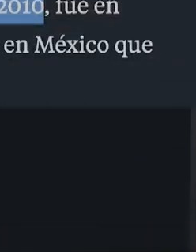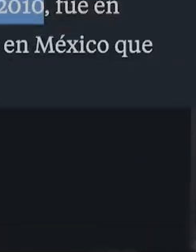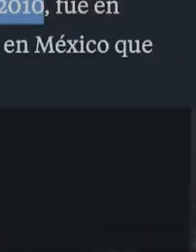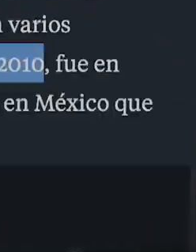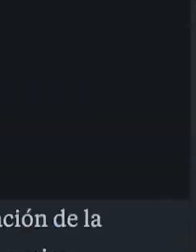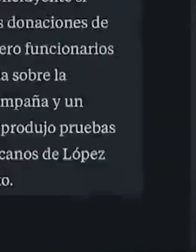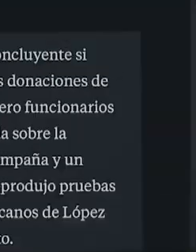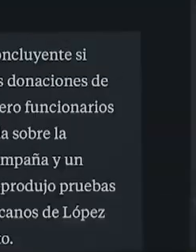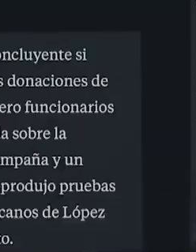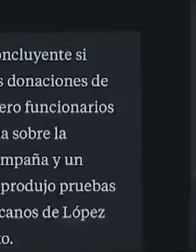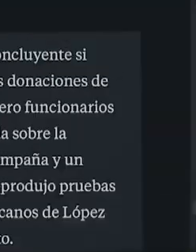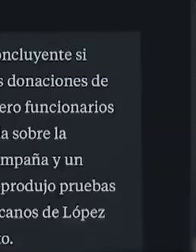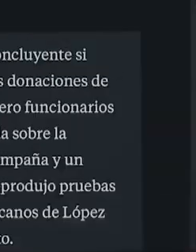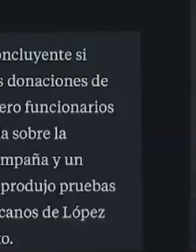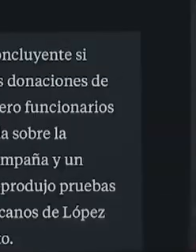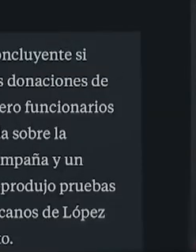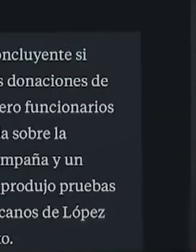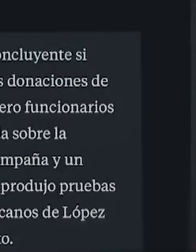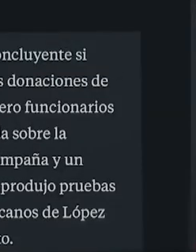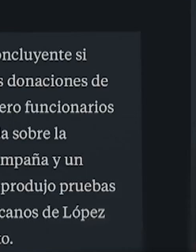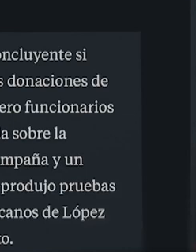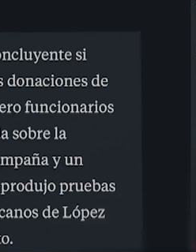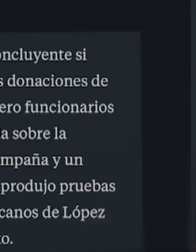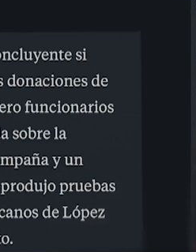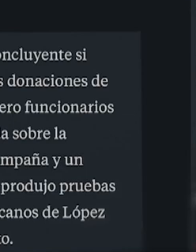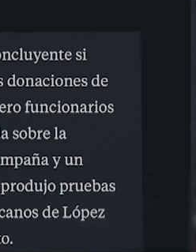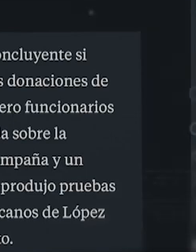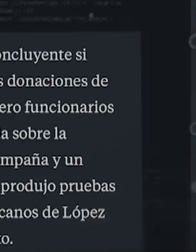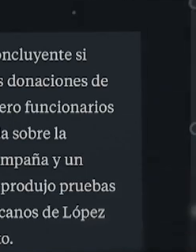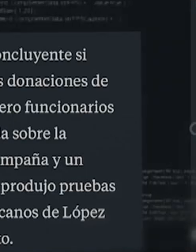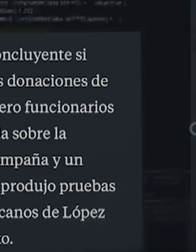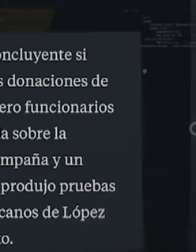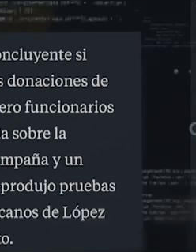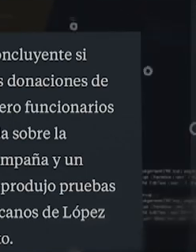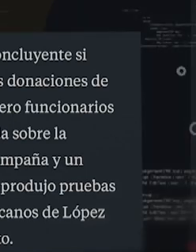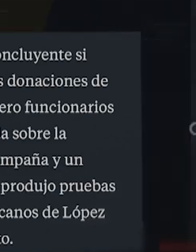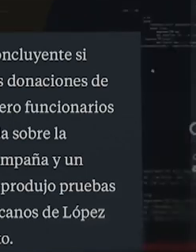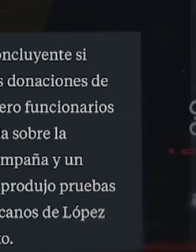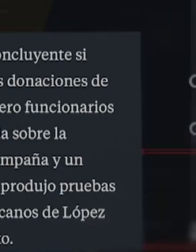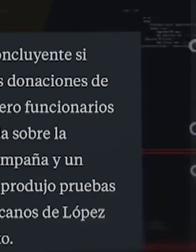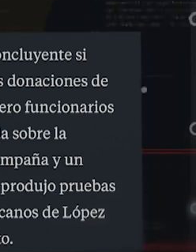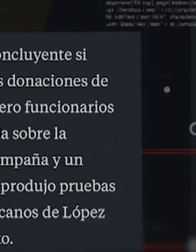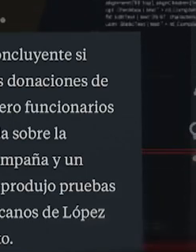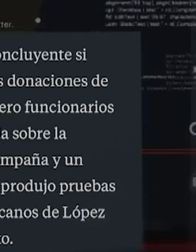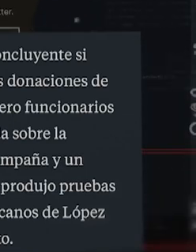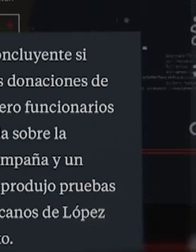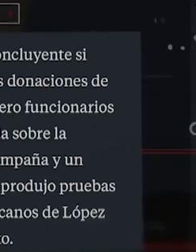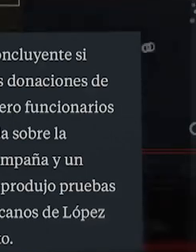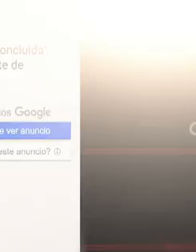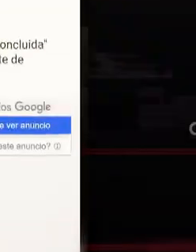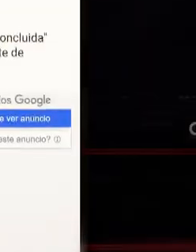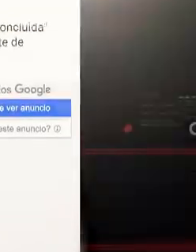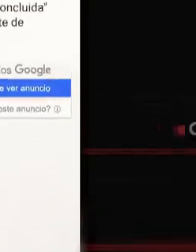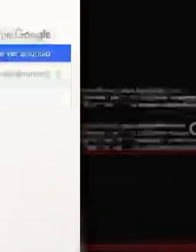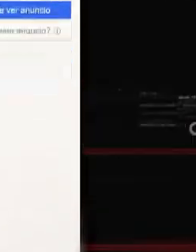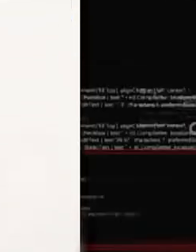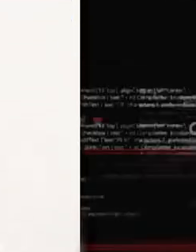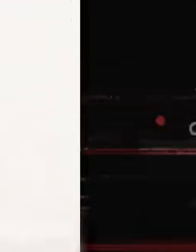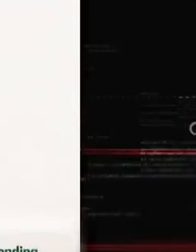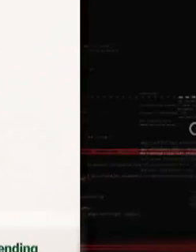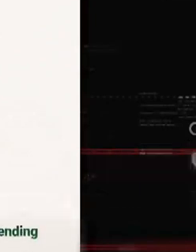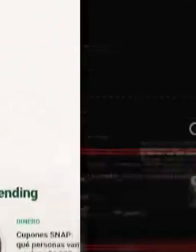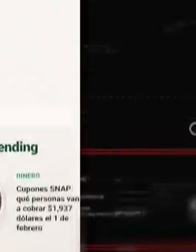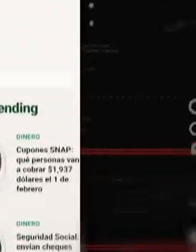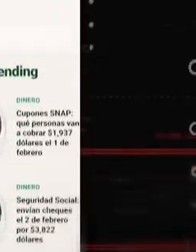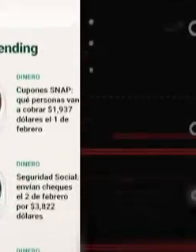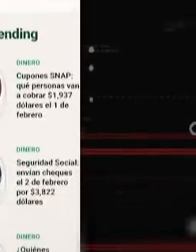confirmó el Departamento de Justicia de Estados Unidos al diario La Opinión el 31 de enero. Acotó que entonces